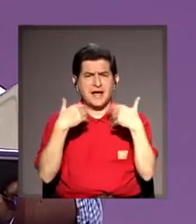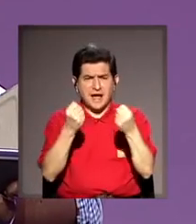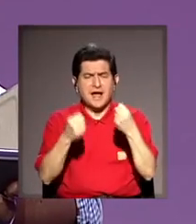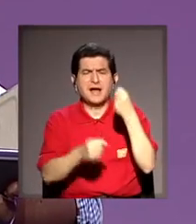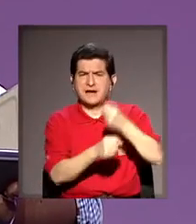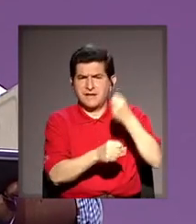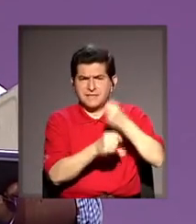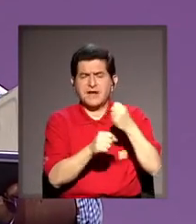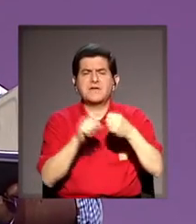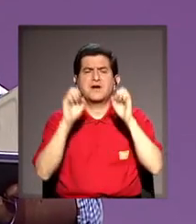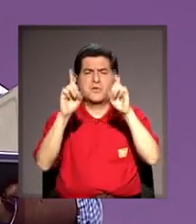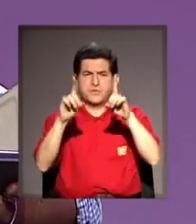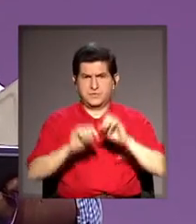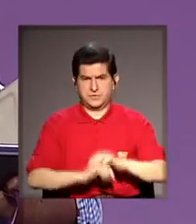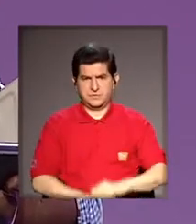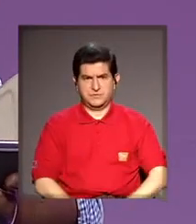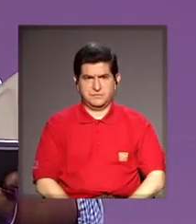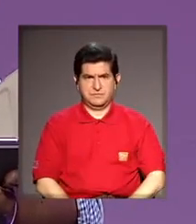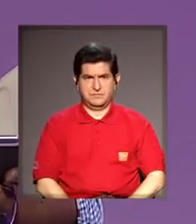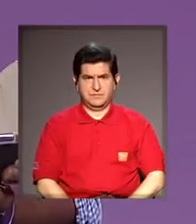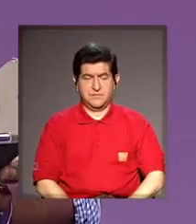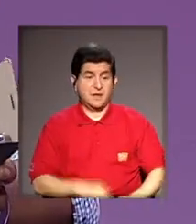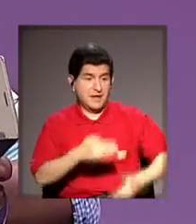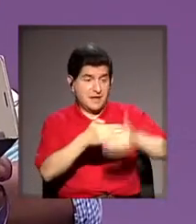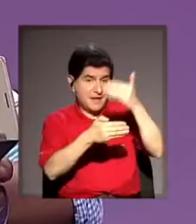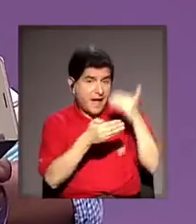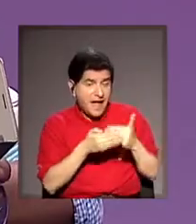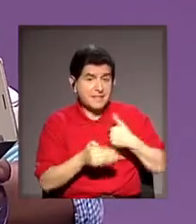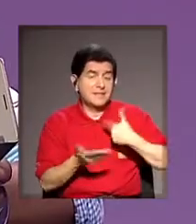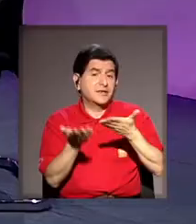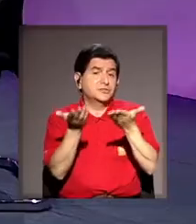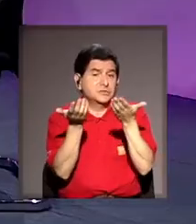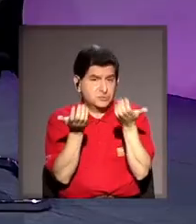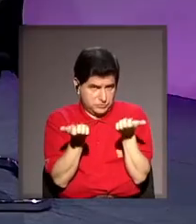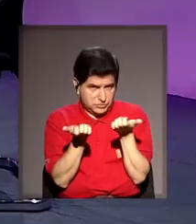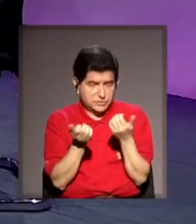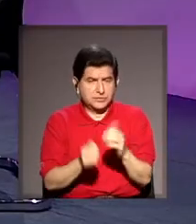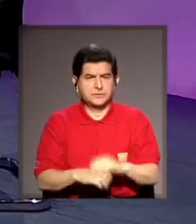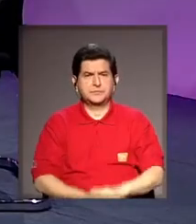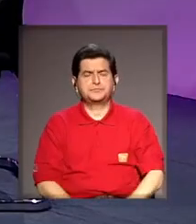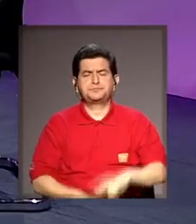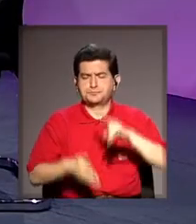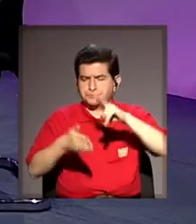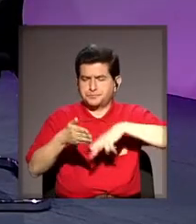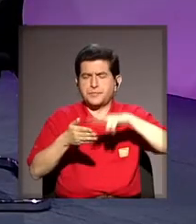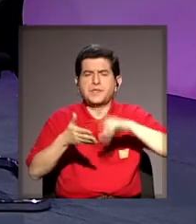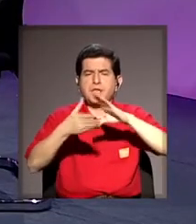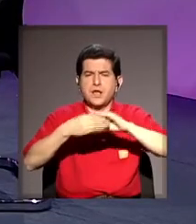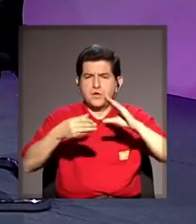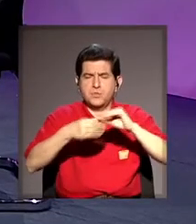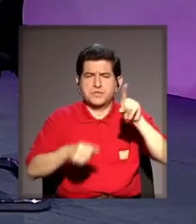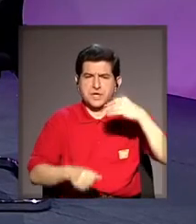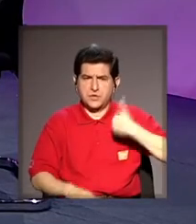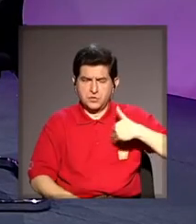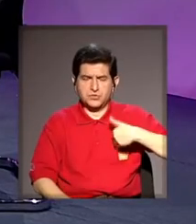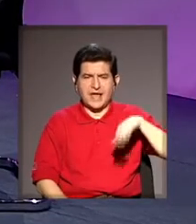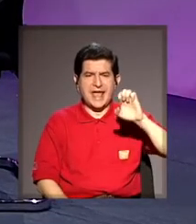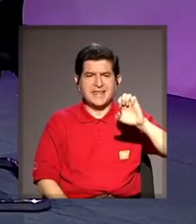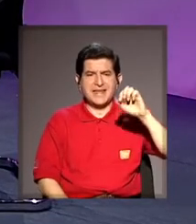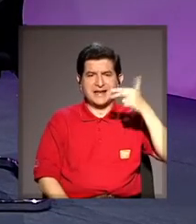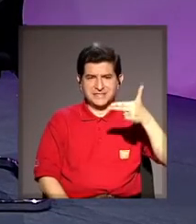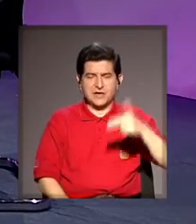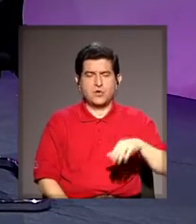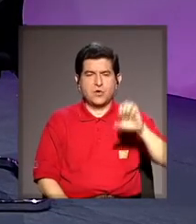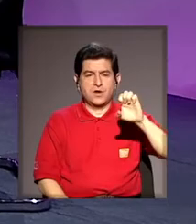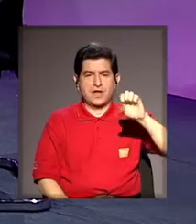del trabajo la educación antes de esto quiero leer un comentario de un señor edgar chacón de